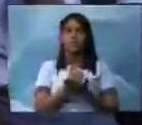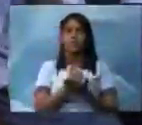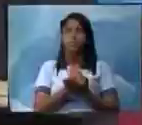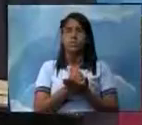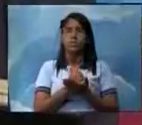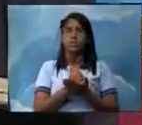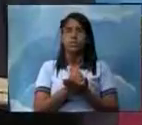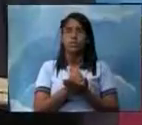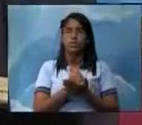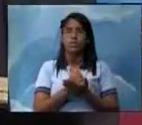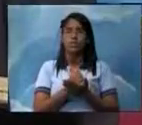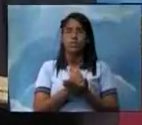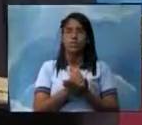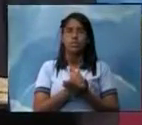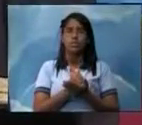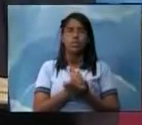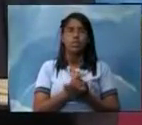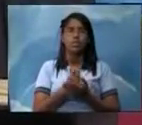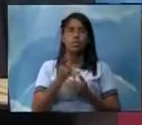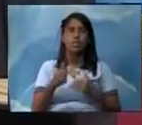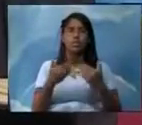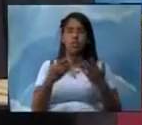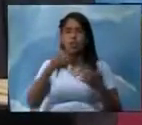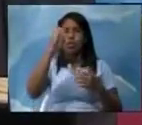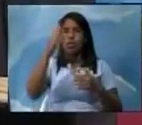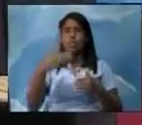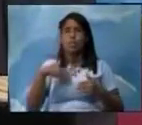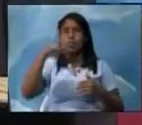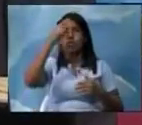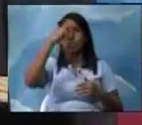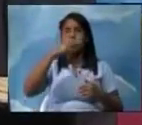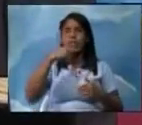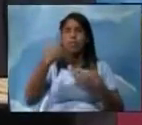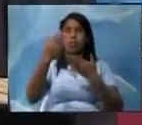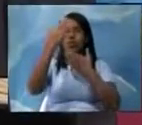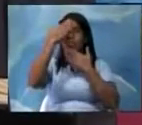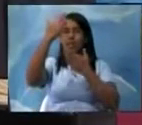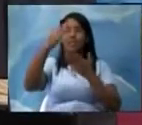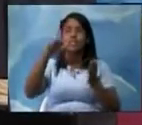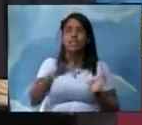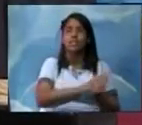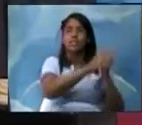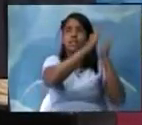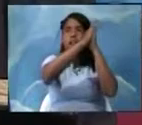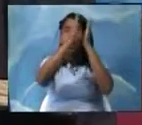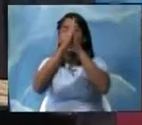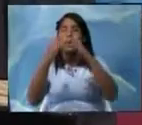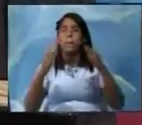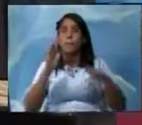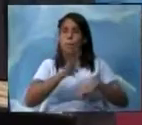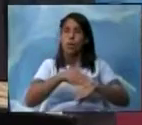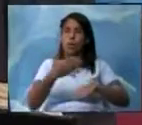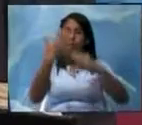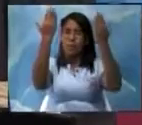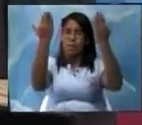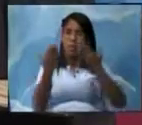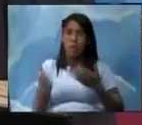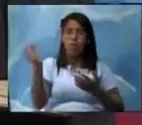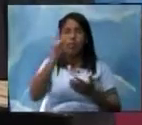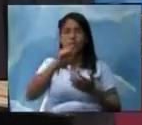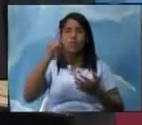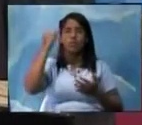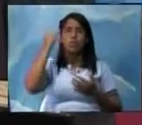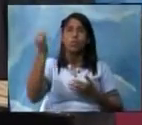Dios a ti oh Dios de mis padr te doy gracias y te alabo porque me has dado sabiduría